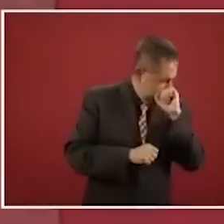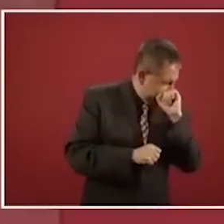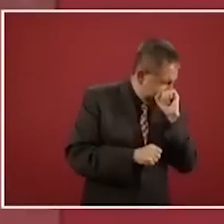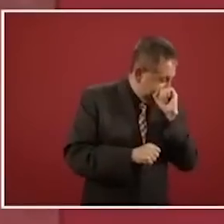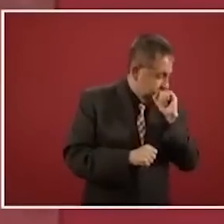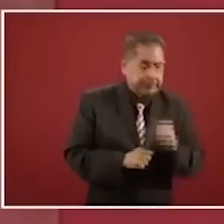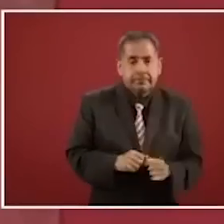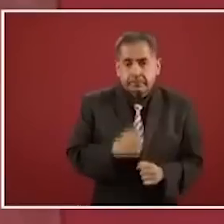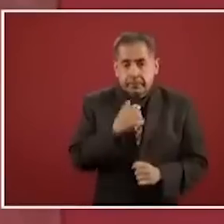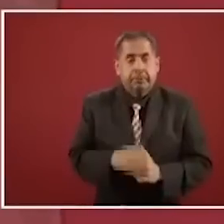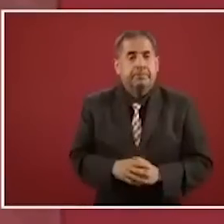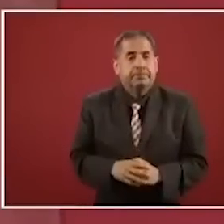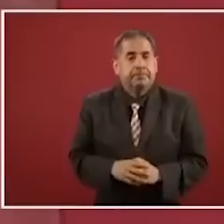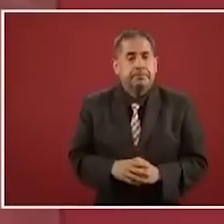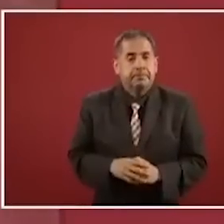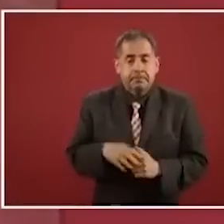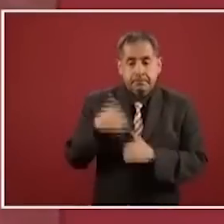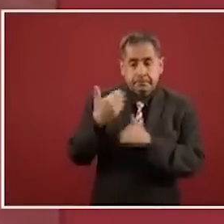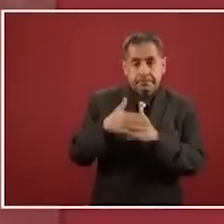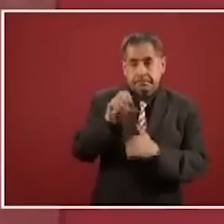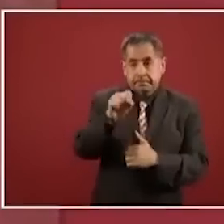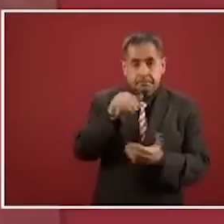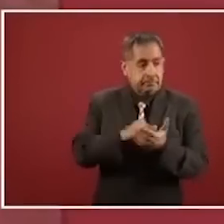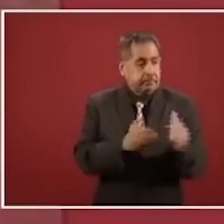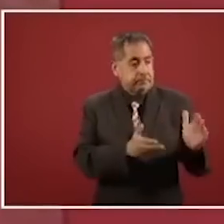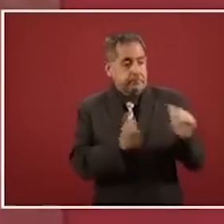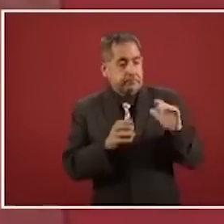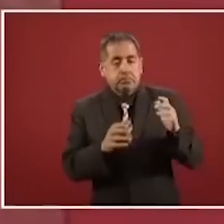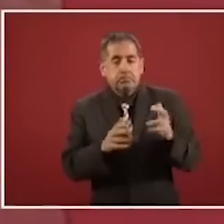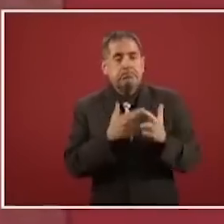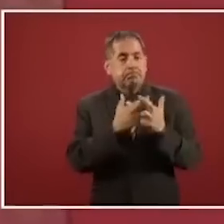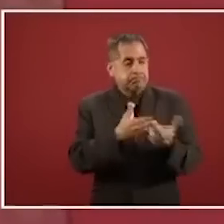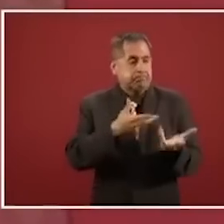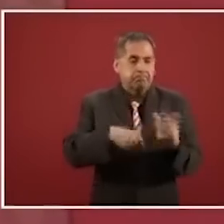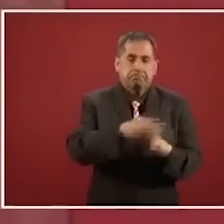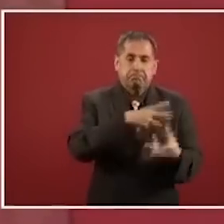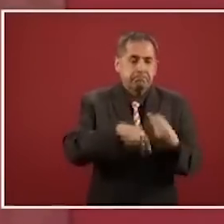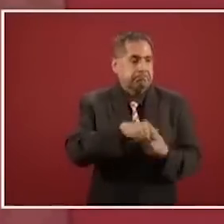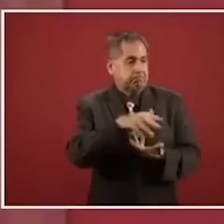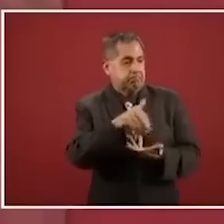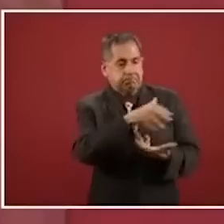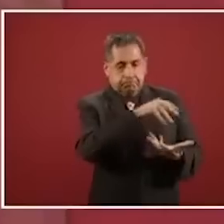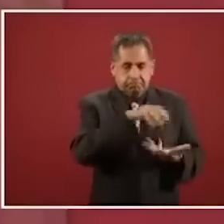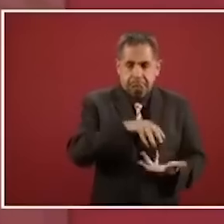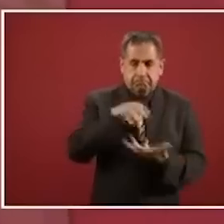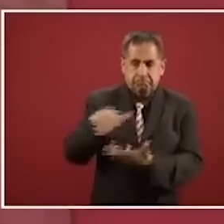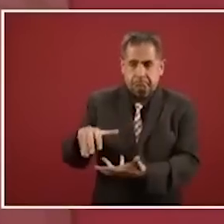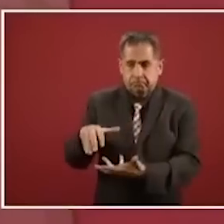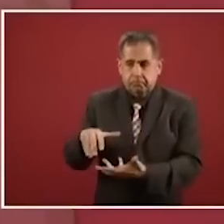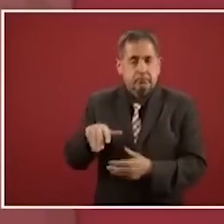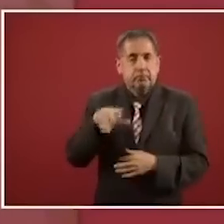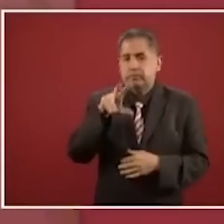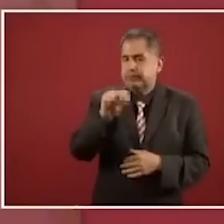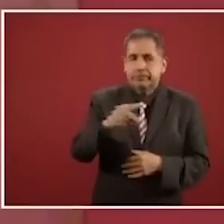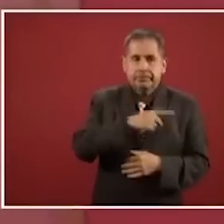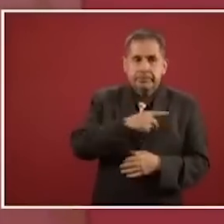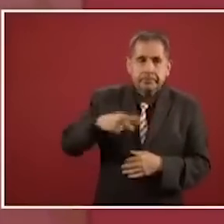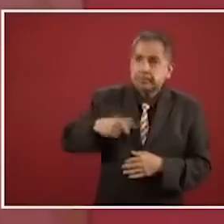van a ser financiados con el presupuesto público. No va a ser deuda,